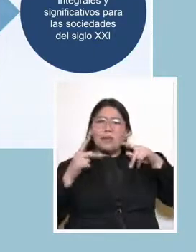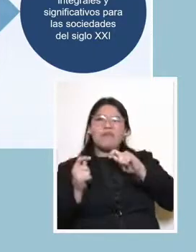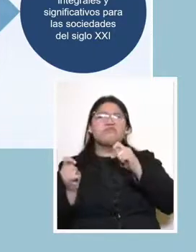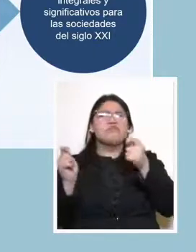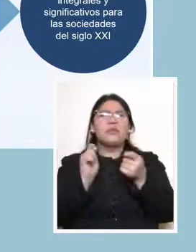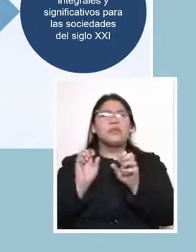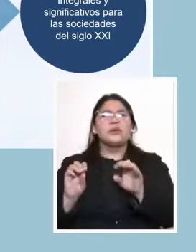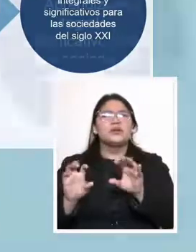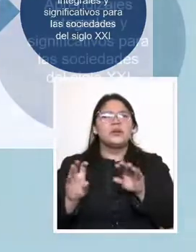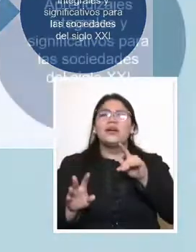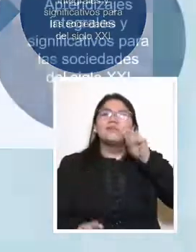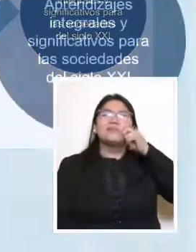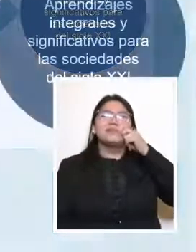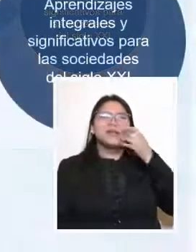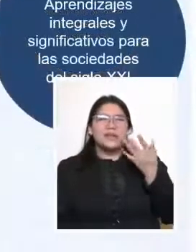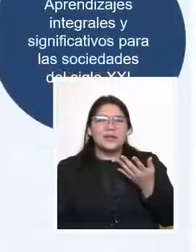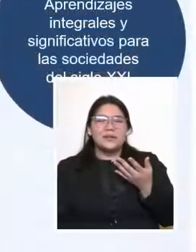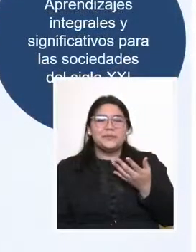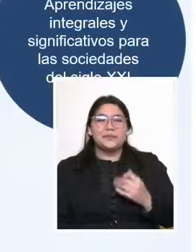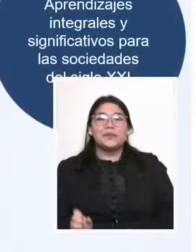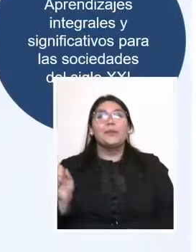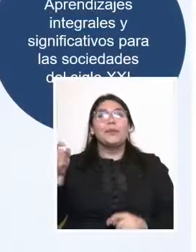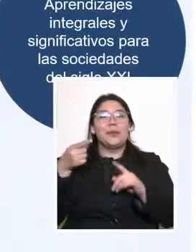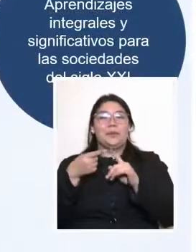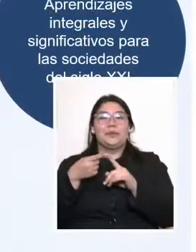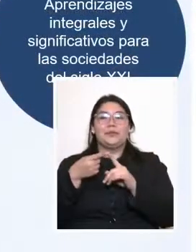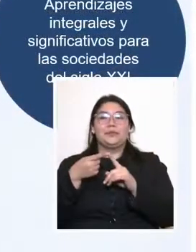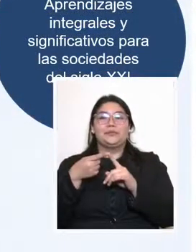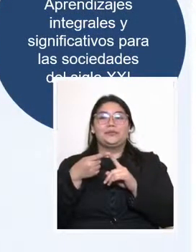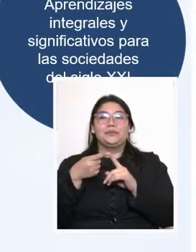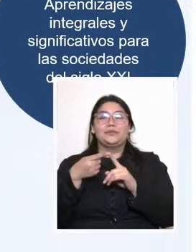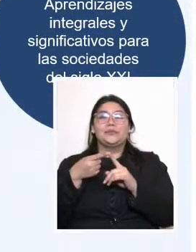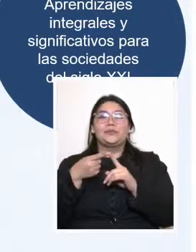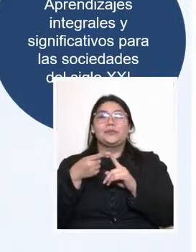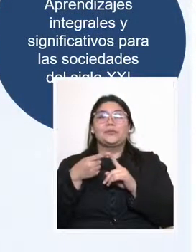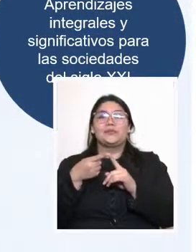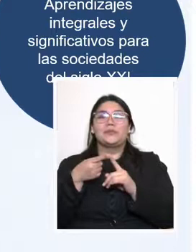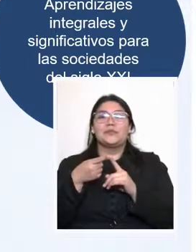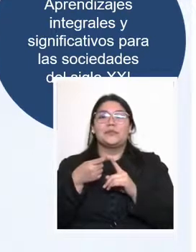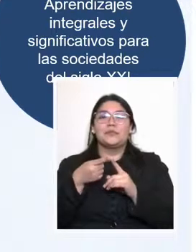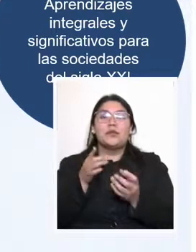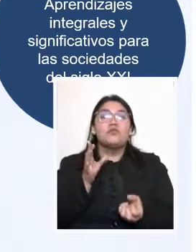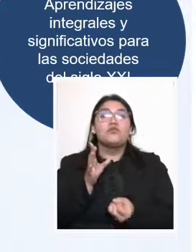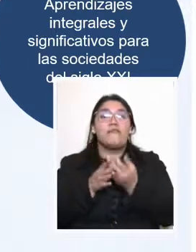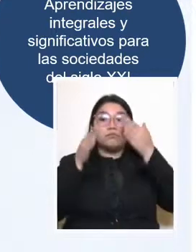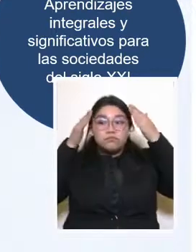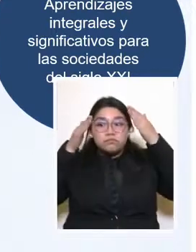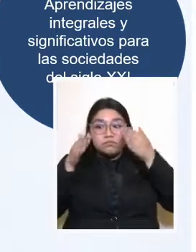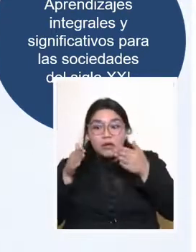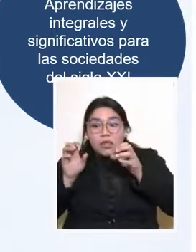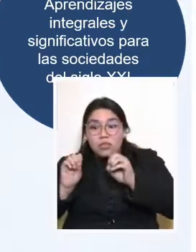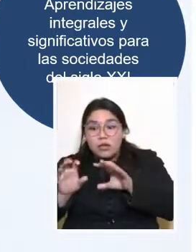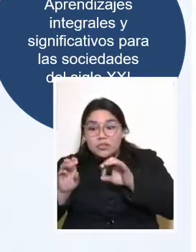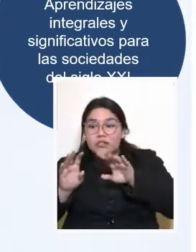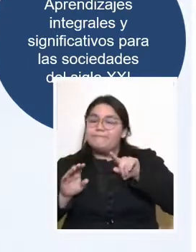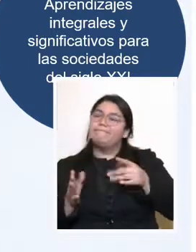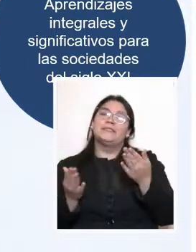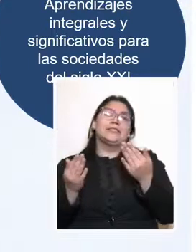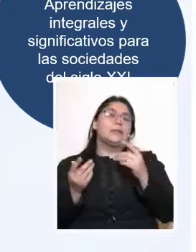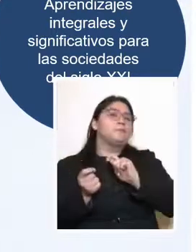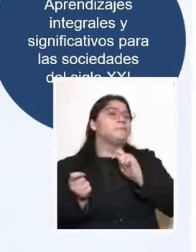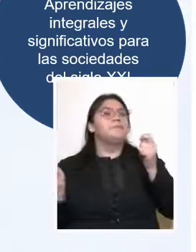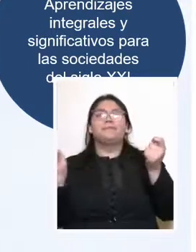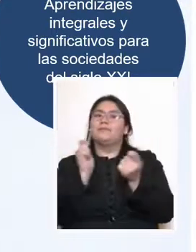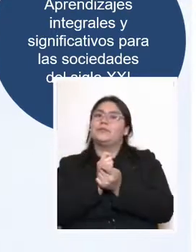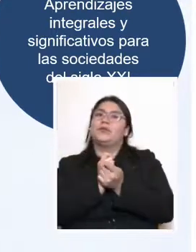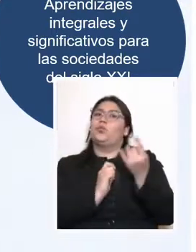educativo? En primer lugar, entender que es urgente la renovación de los enfoques con los que hemos venido trabajando, ¿no?